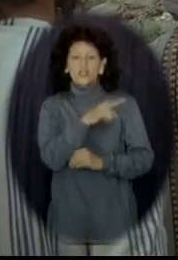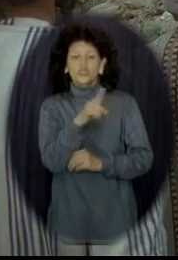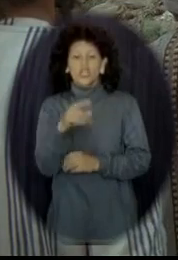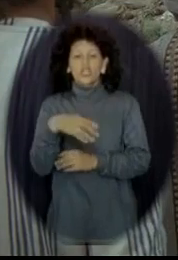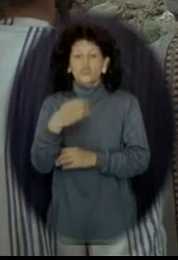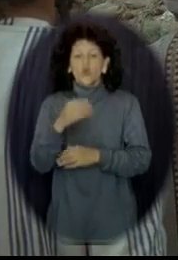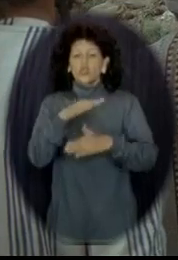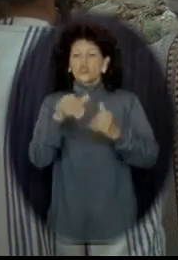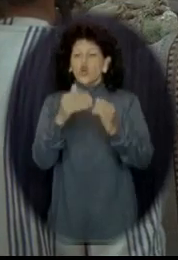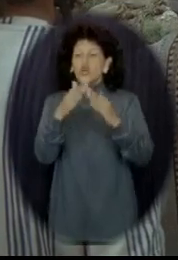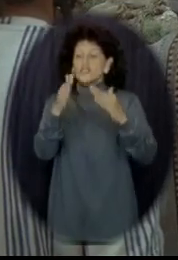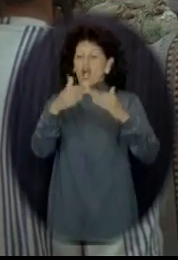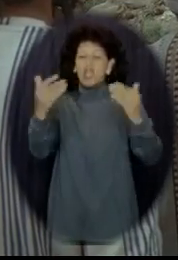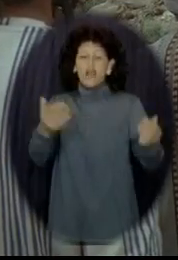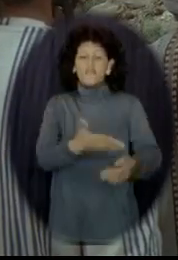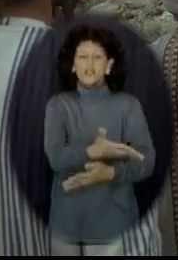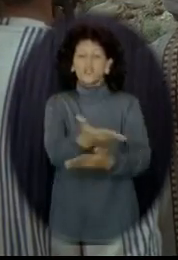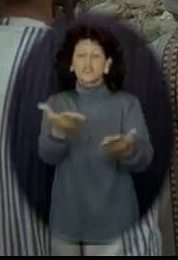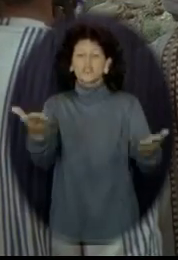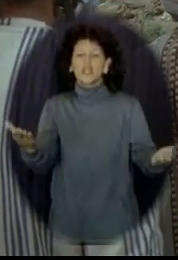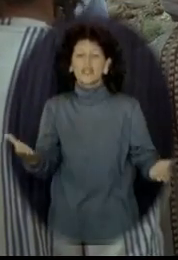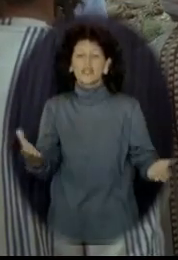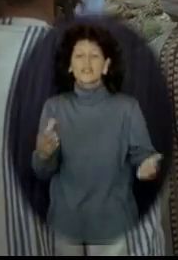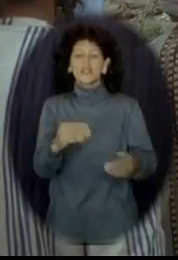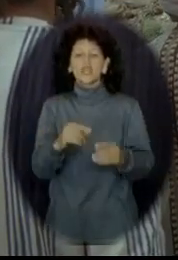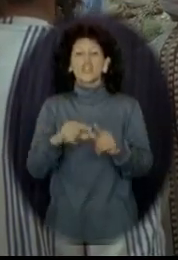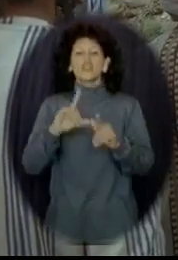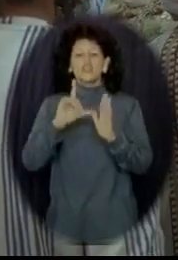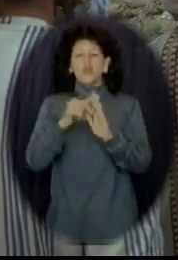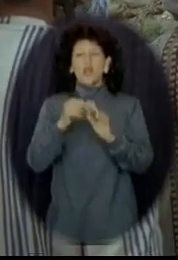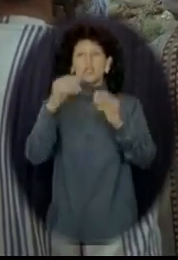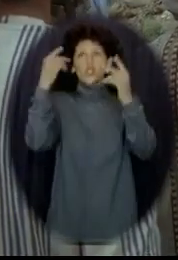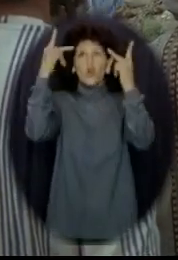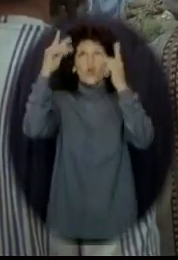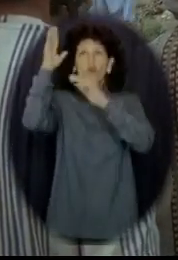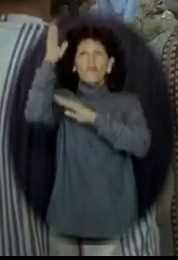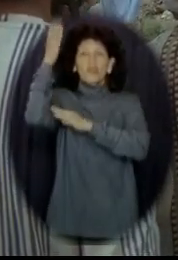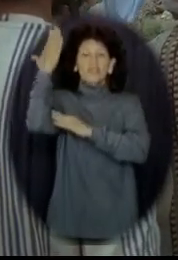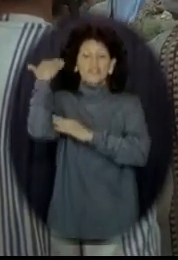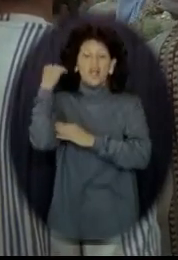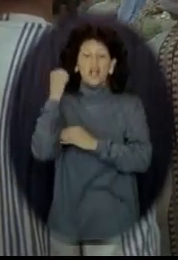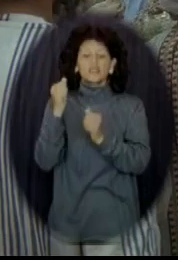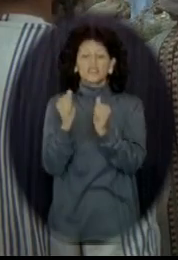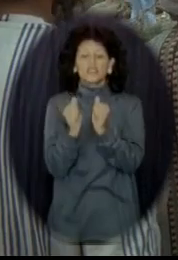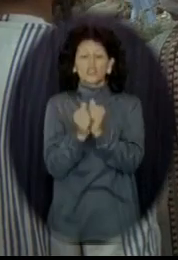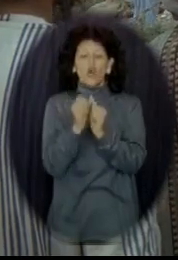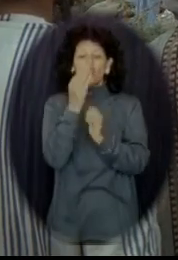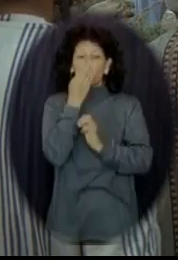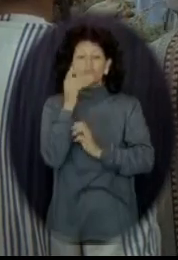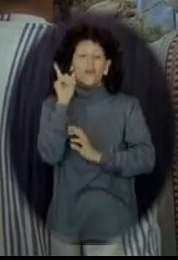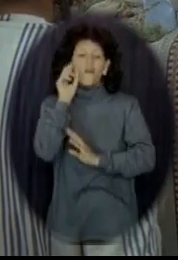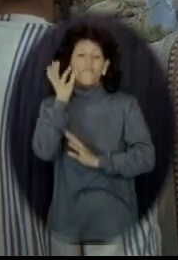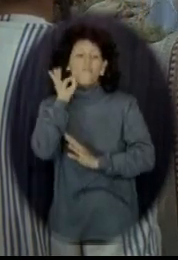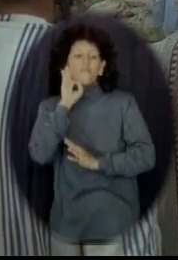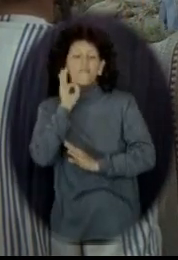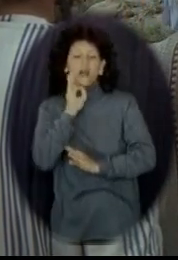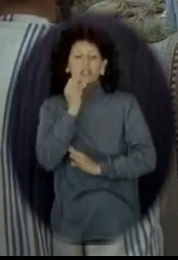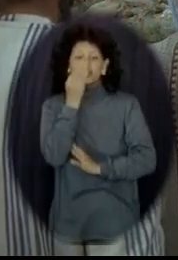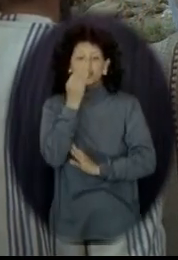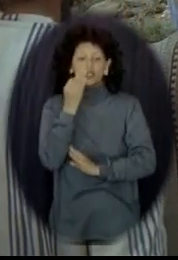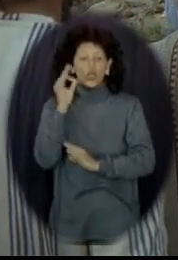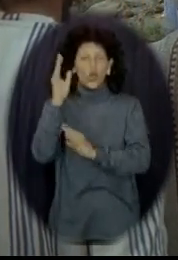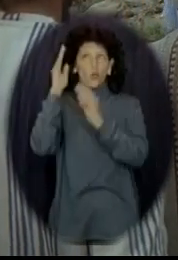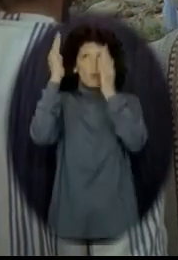¡Ay de ustedes cuando todos los alaben! Pues sus antepasados hacían lo mismo con los falsos profetas.